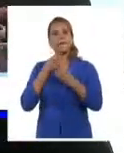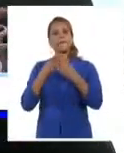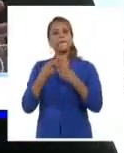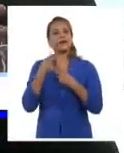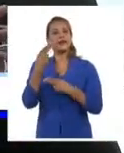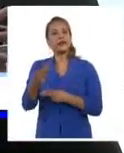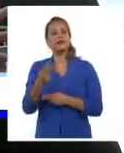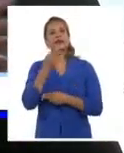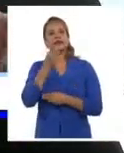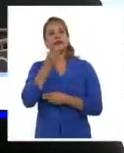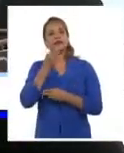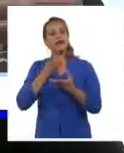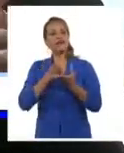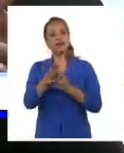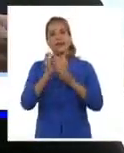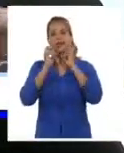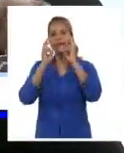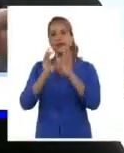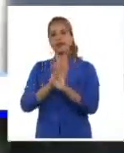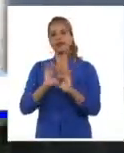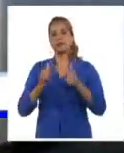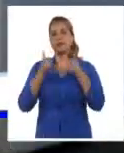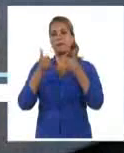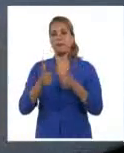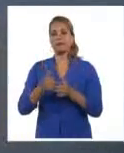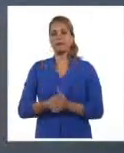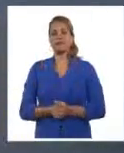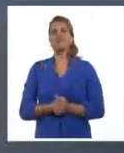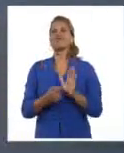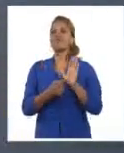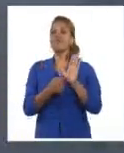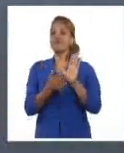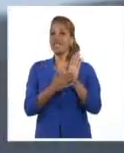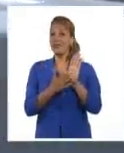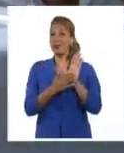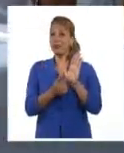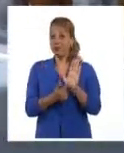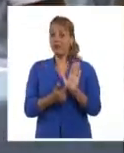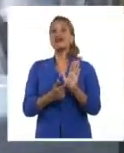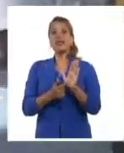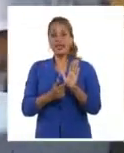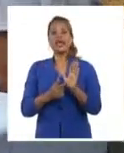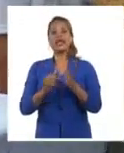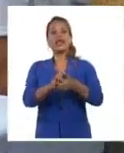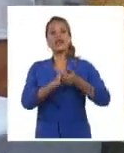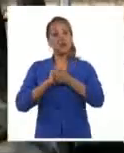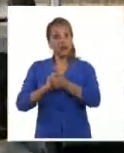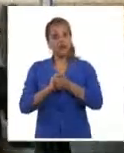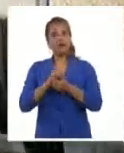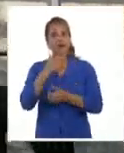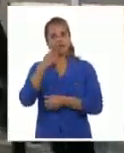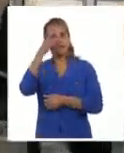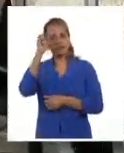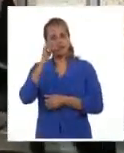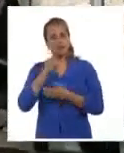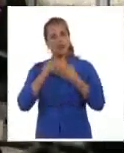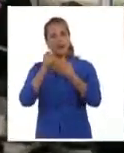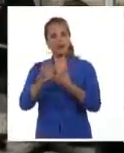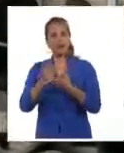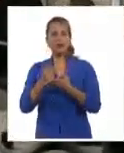poder integrarse a la sociedad con calidad de vida. Una muestra más de que la solidaridad sí tiende puentes y aligera la carga de